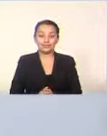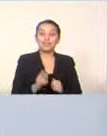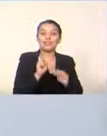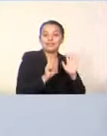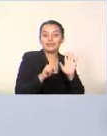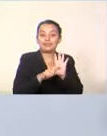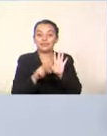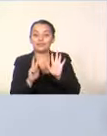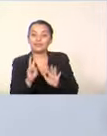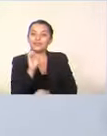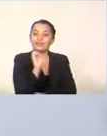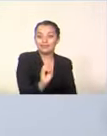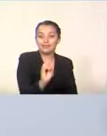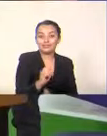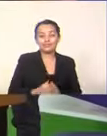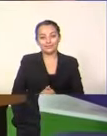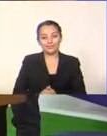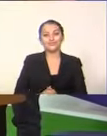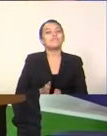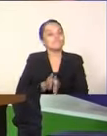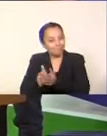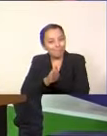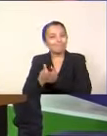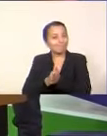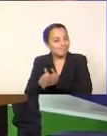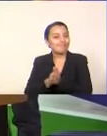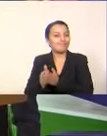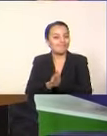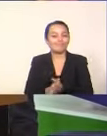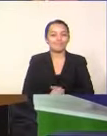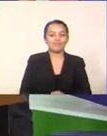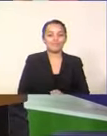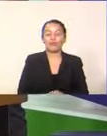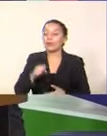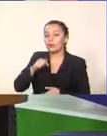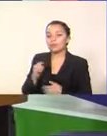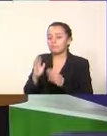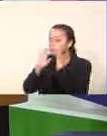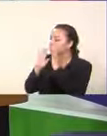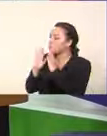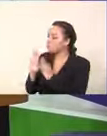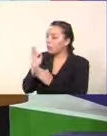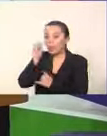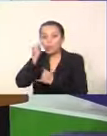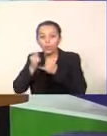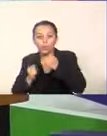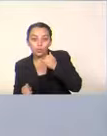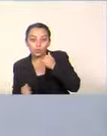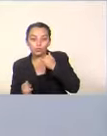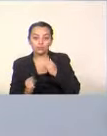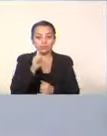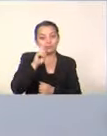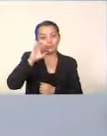0. ¡Wow! Qué interesante, ¿no? Y ahora ya solo nos quedan las centenas. Ah, pero como no hay nada, en